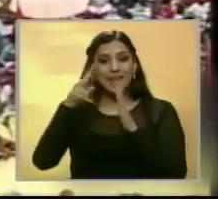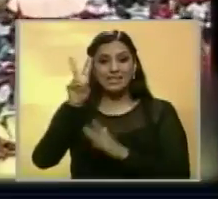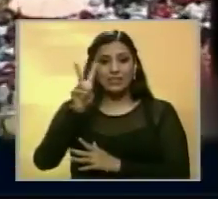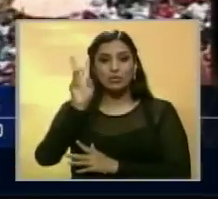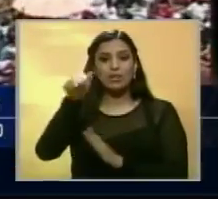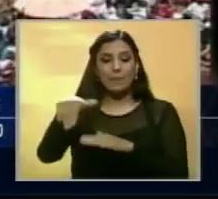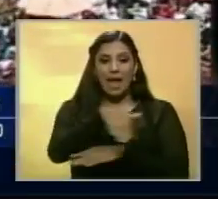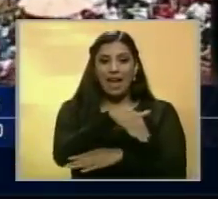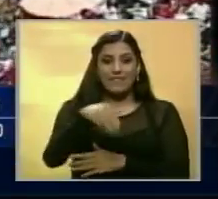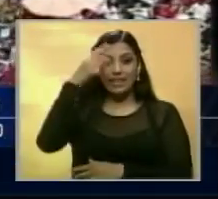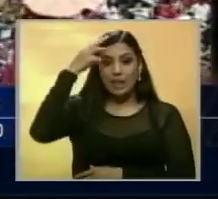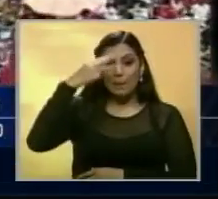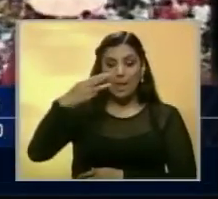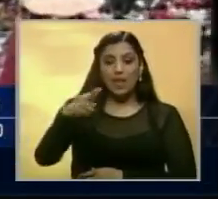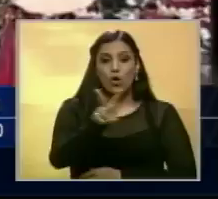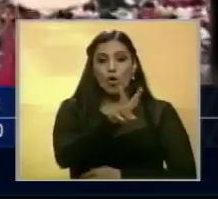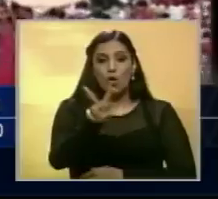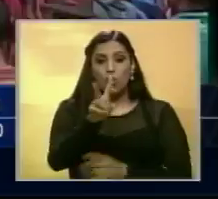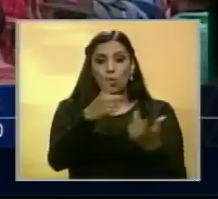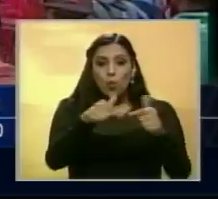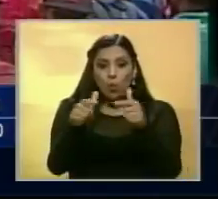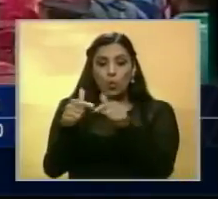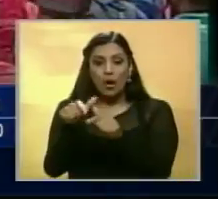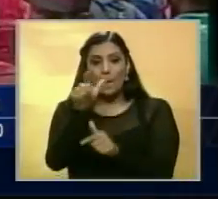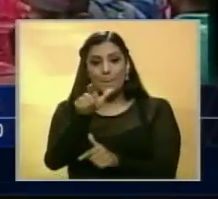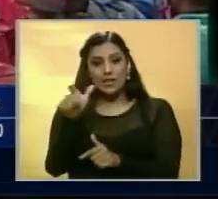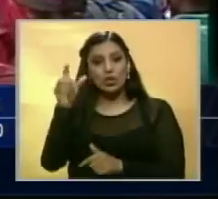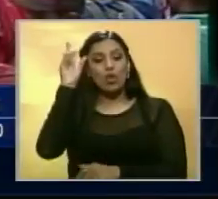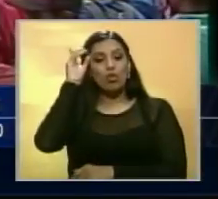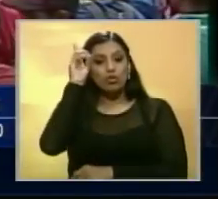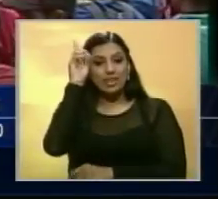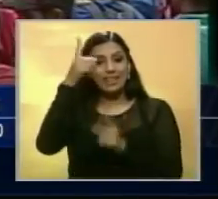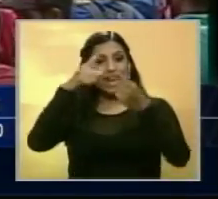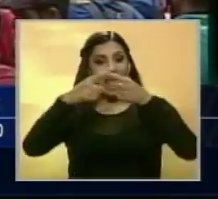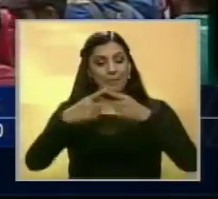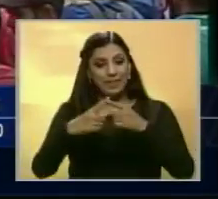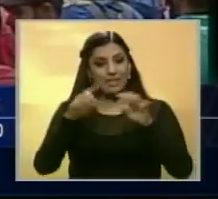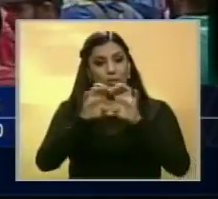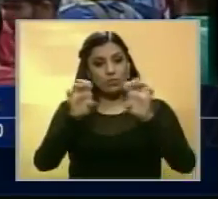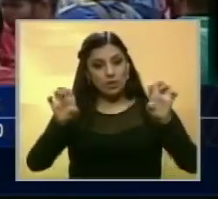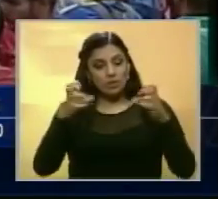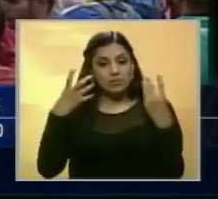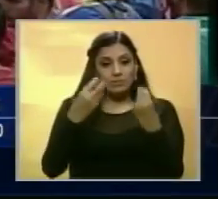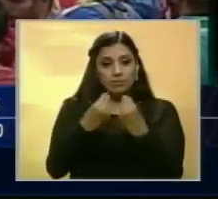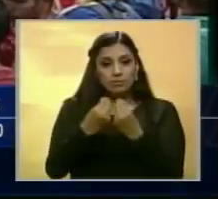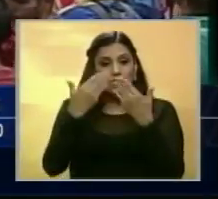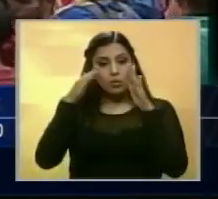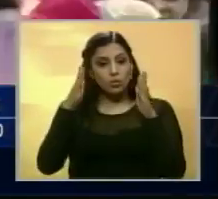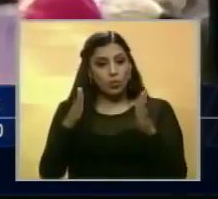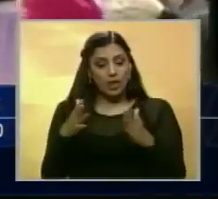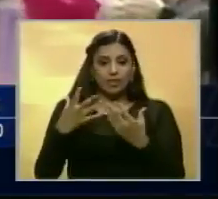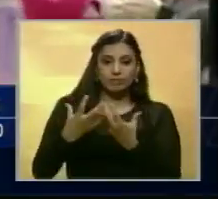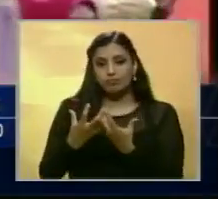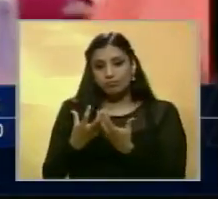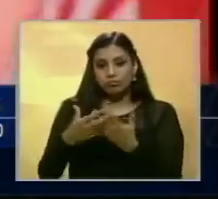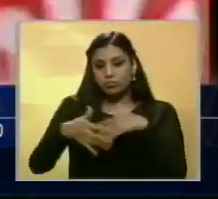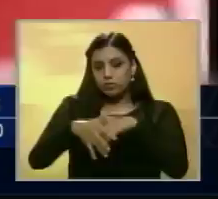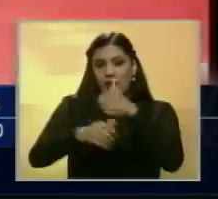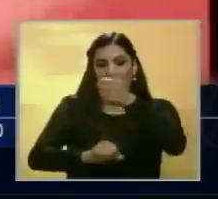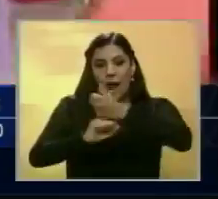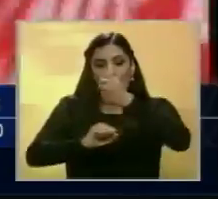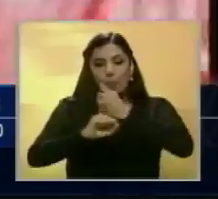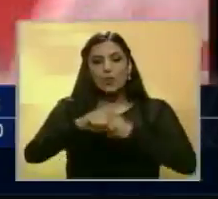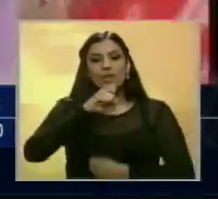y la Avenida México son dos de los lugares donde personal docente y administrativo de la educación en compañía de los estudiantes manifiestan su apoyo